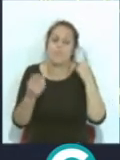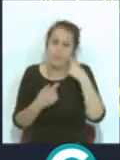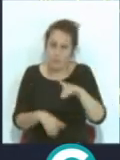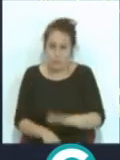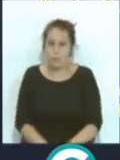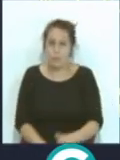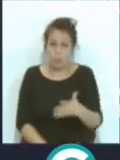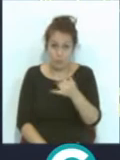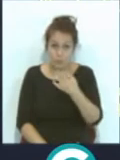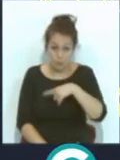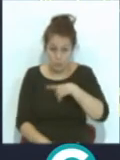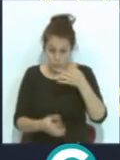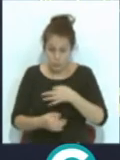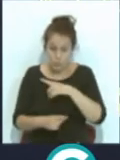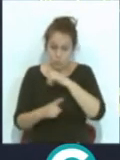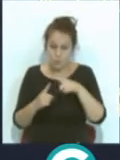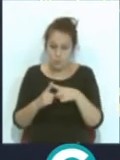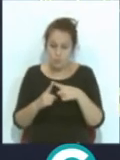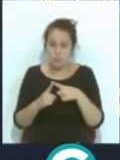Bueno, bajas nosotros seguras, tenemos